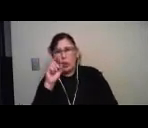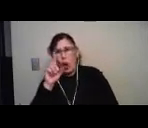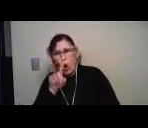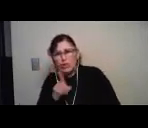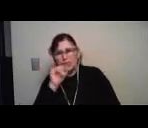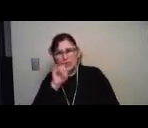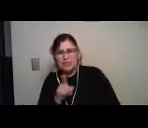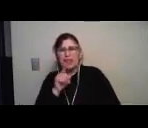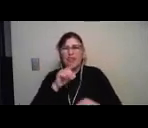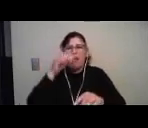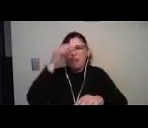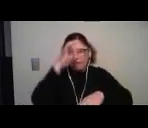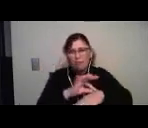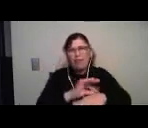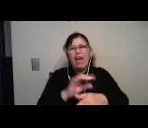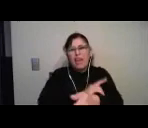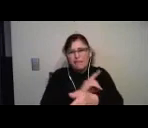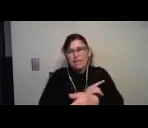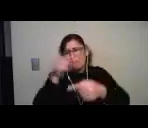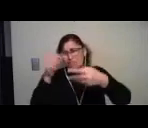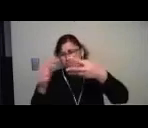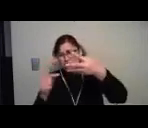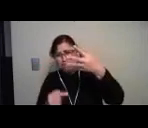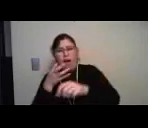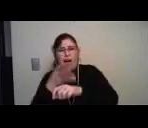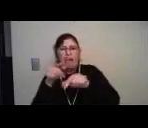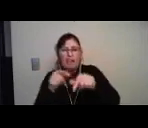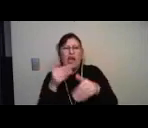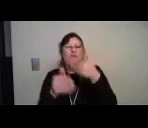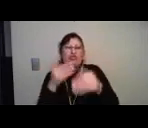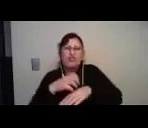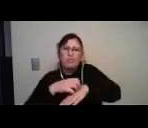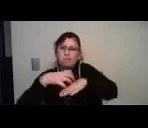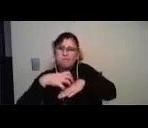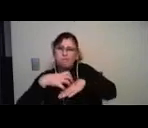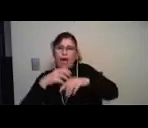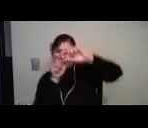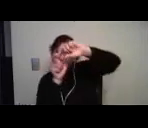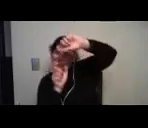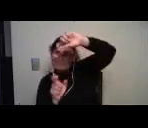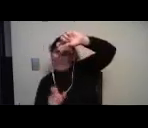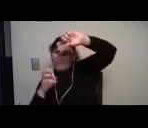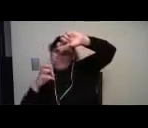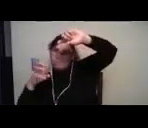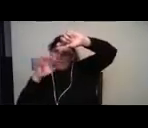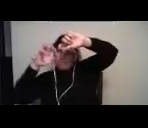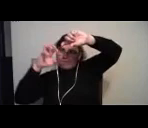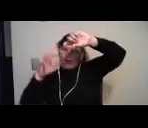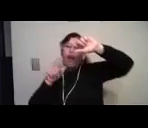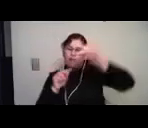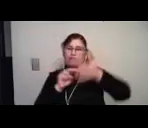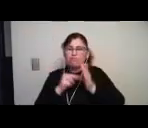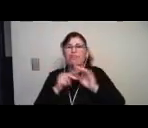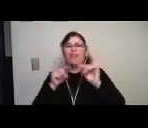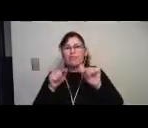patología diabética, ¿ya? Y cualquier tipo de proceso inflamatorio que se origine en esta zona. Dentro